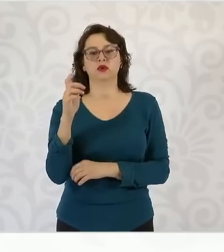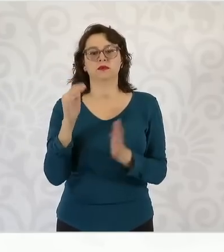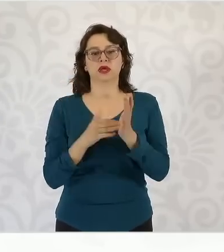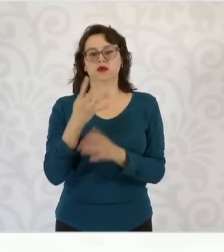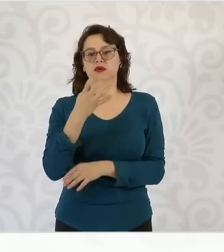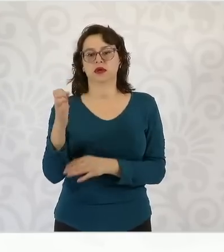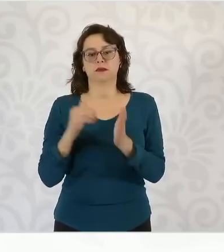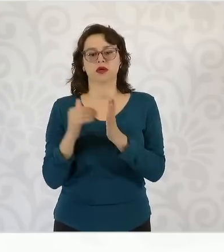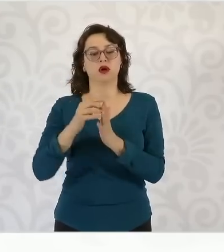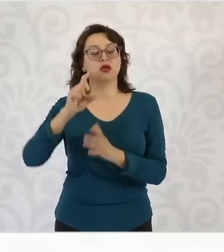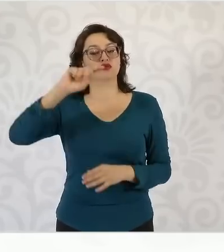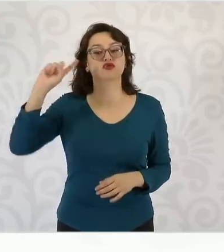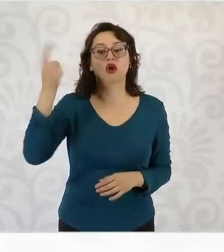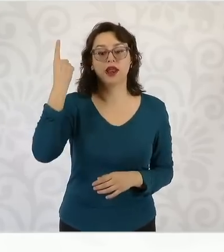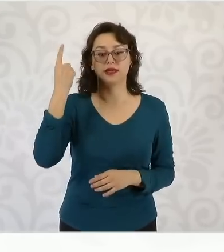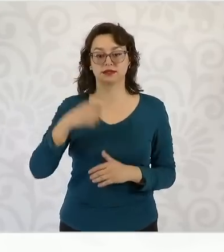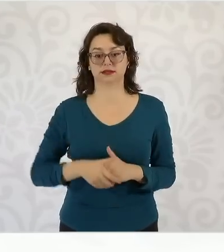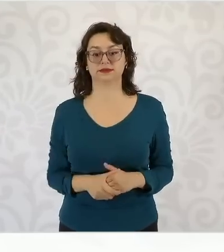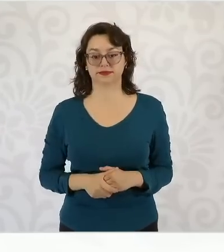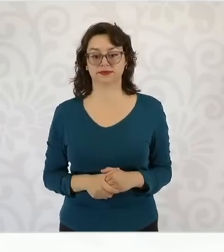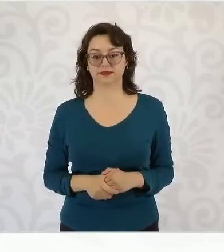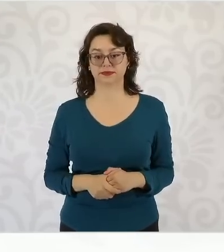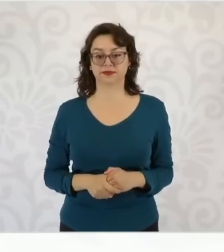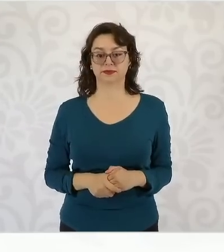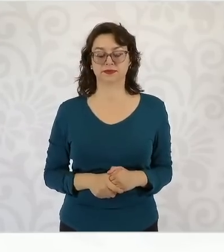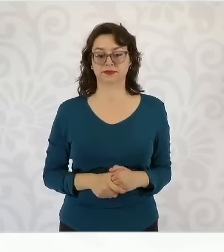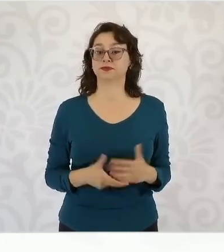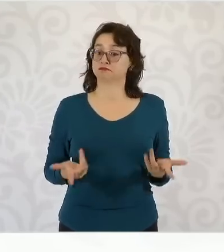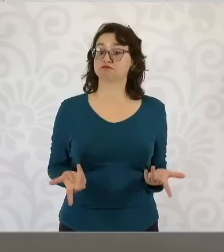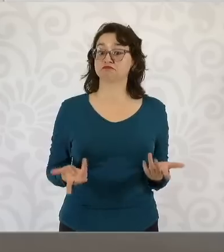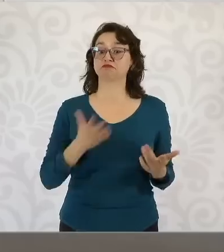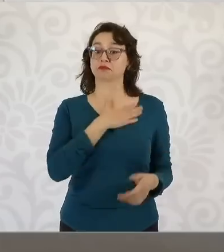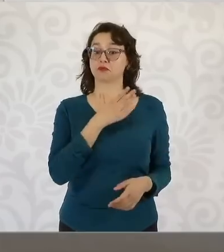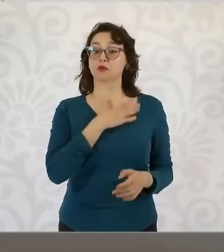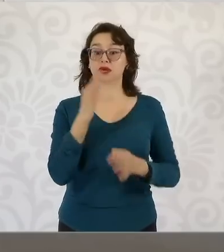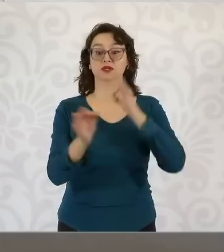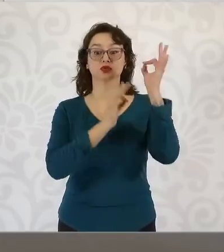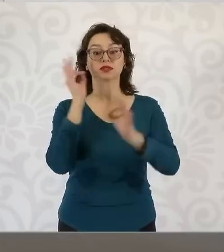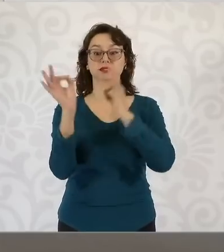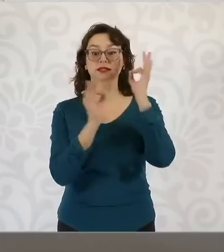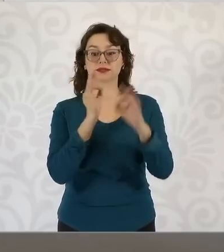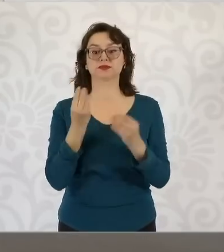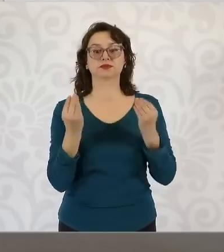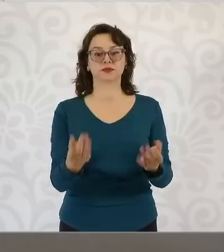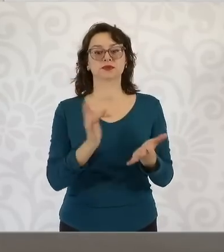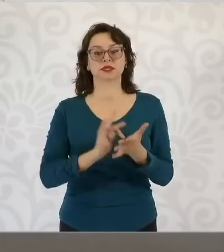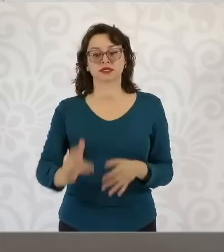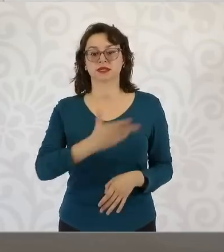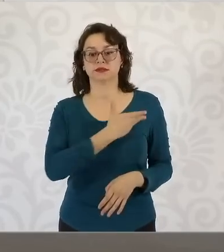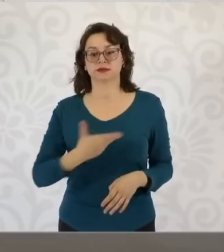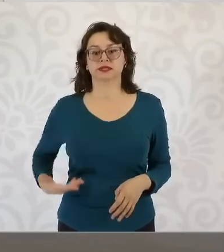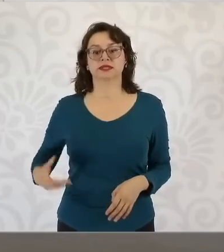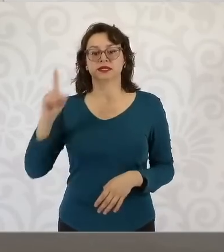de inversión extranjera directa. Creo que es muy buena noticia. Muchas gracias, presidente. Gracias,